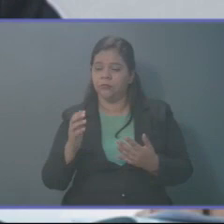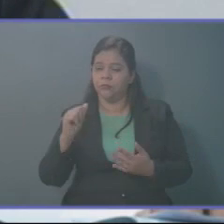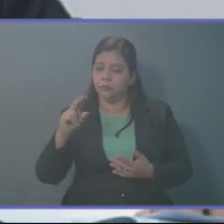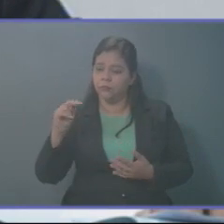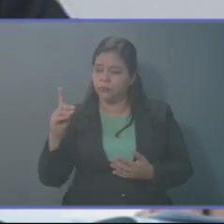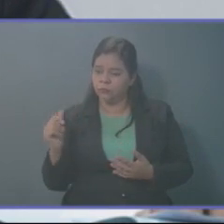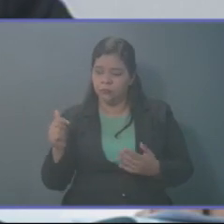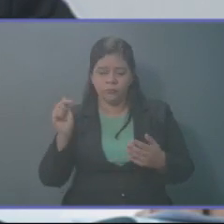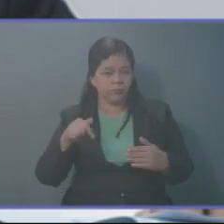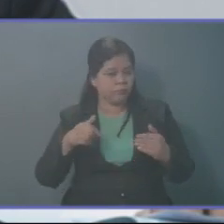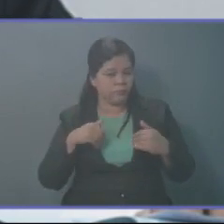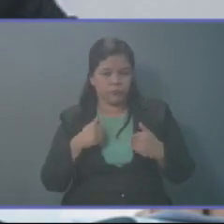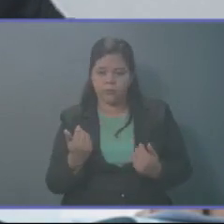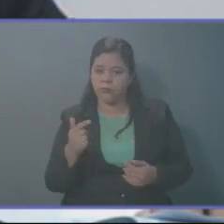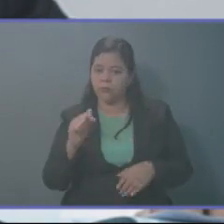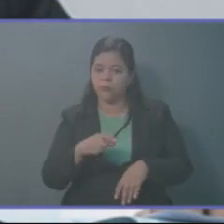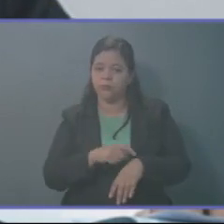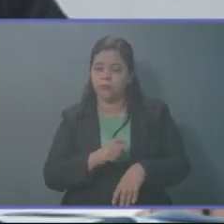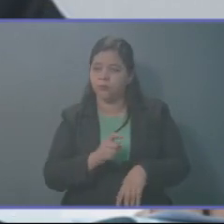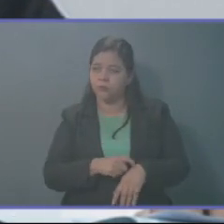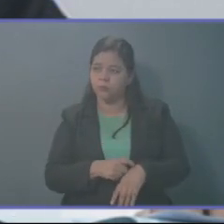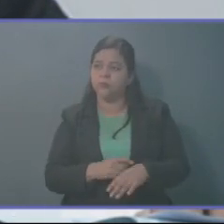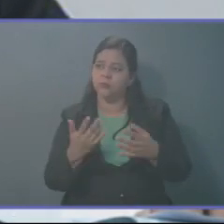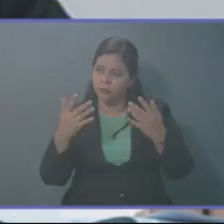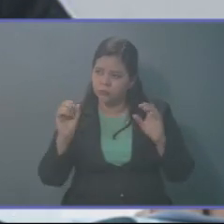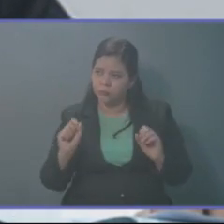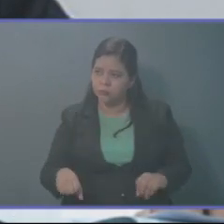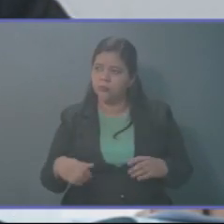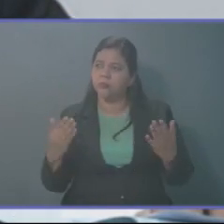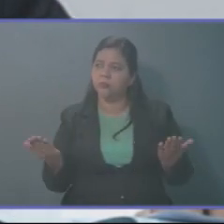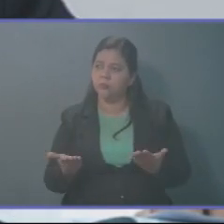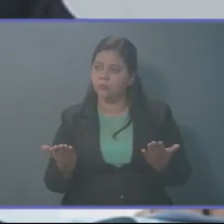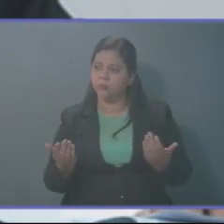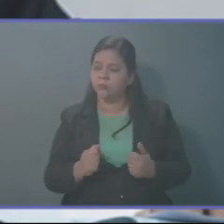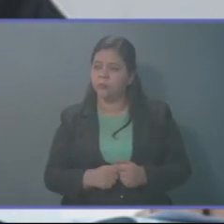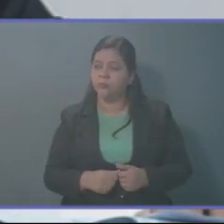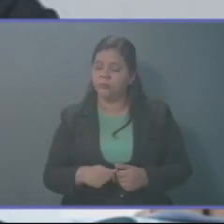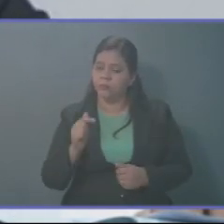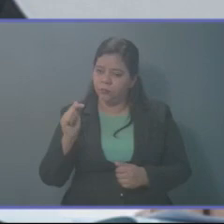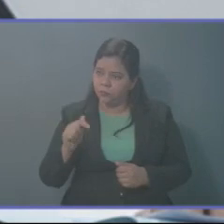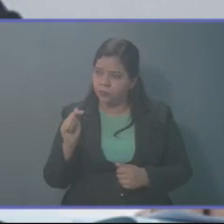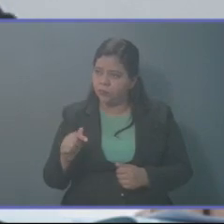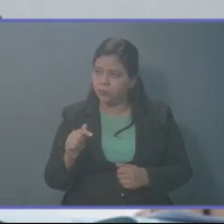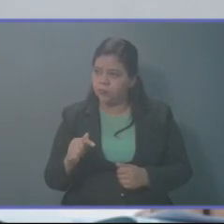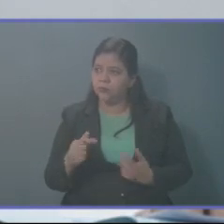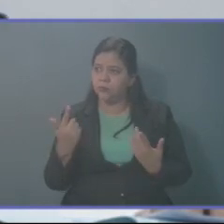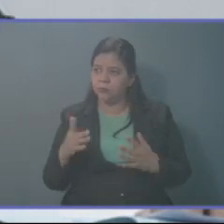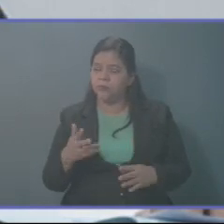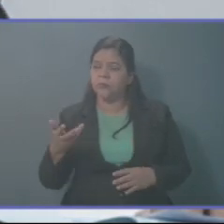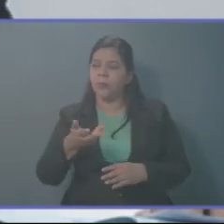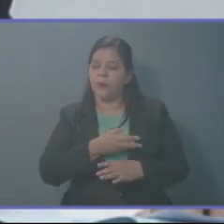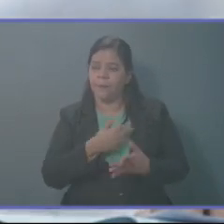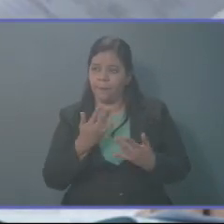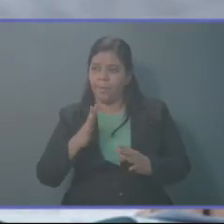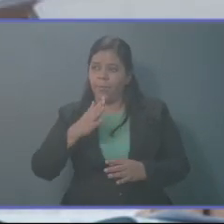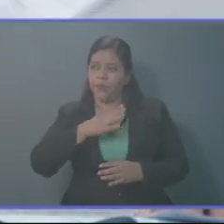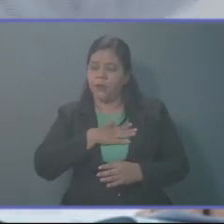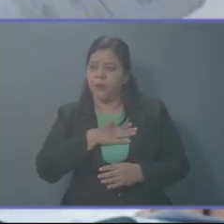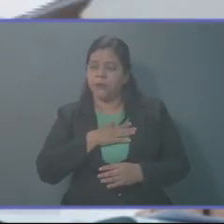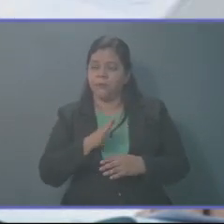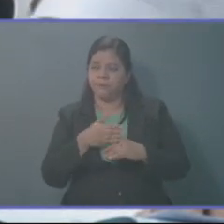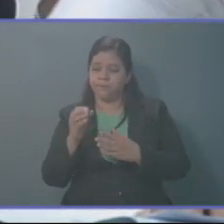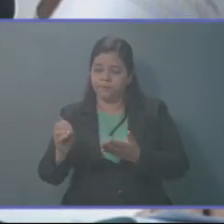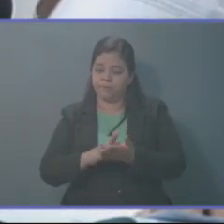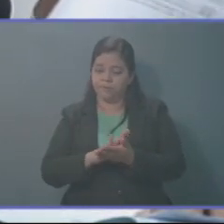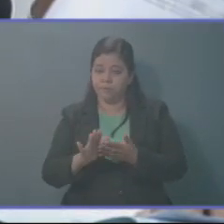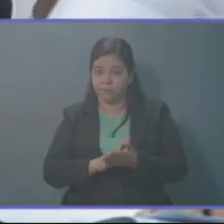tiene ahorita y después hacerlo, ¿verdad? Entonces, de eso es lo que aquí está, ¿verdad? Le vamos a hacer una copia,